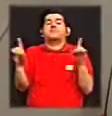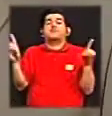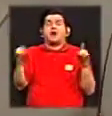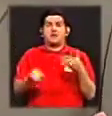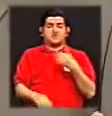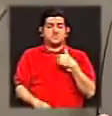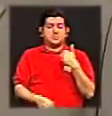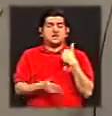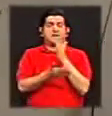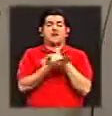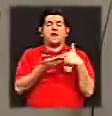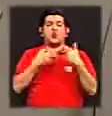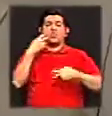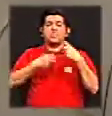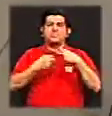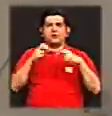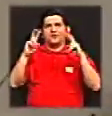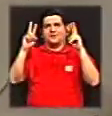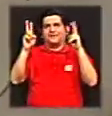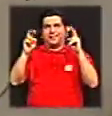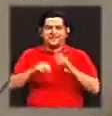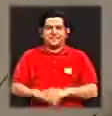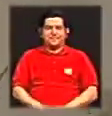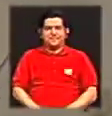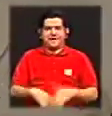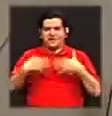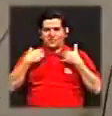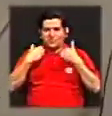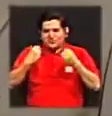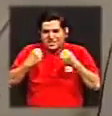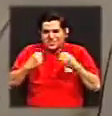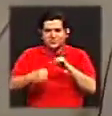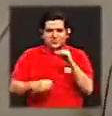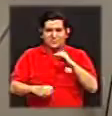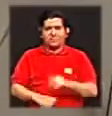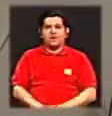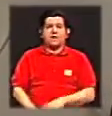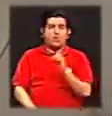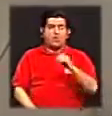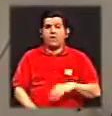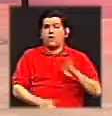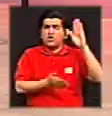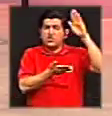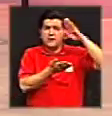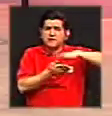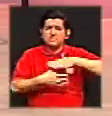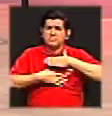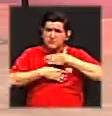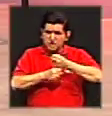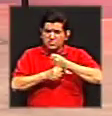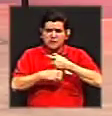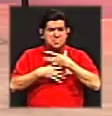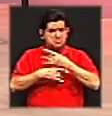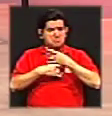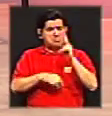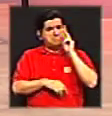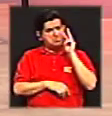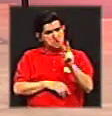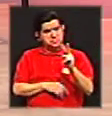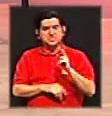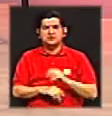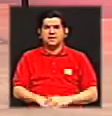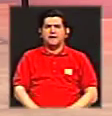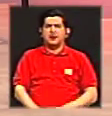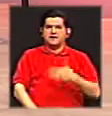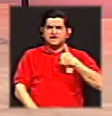digamos, tiene algunos problemas de salud, de que está reduciéndose la confianza y demás. Resulta interesante ver que